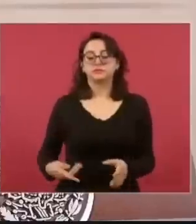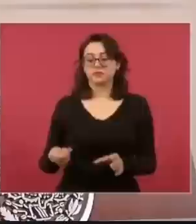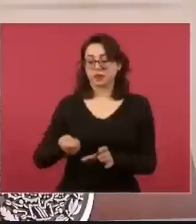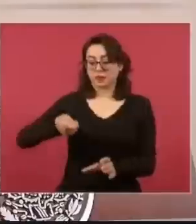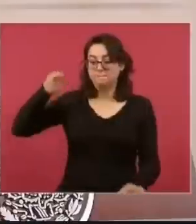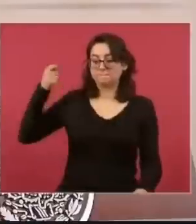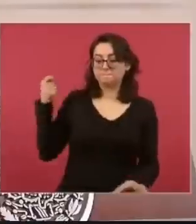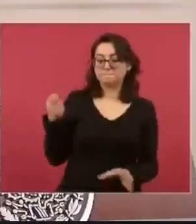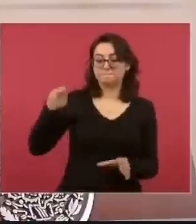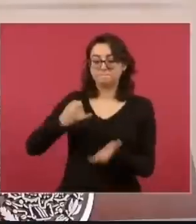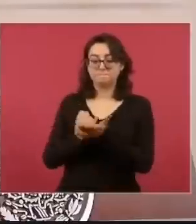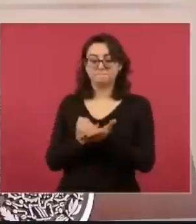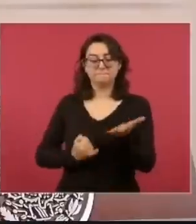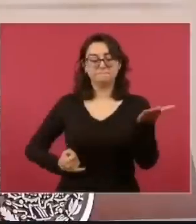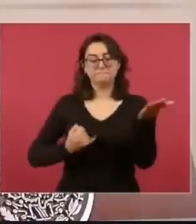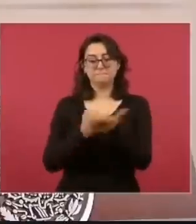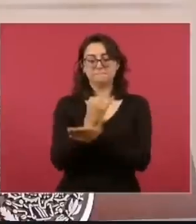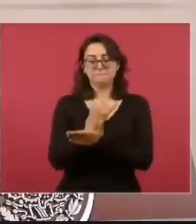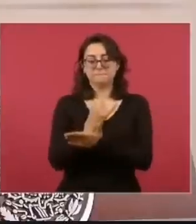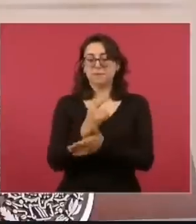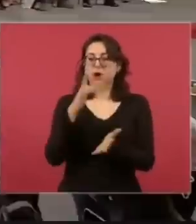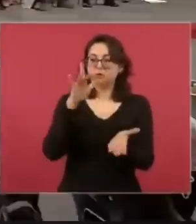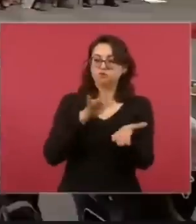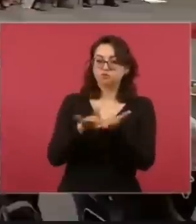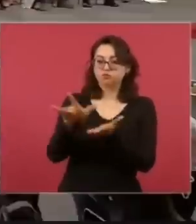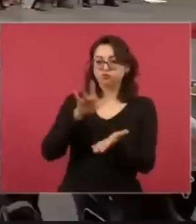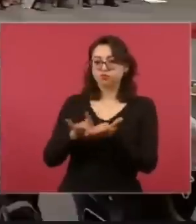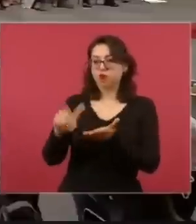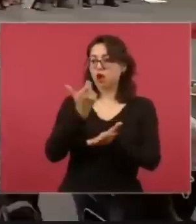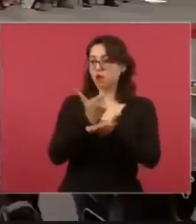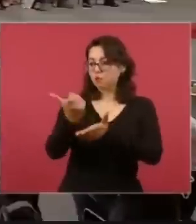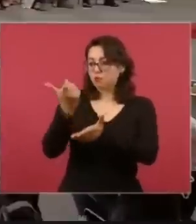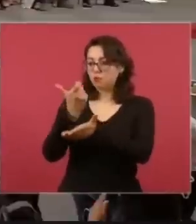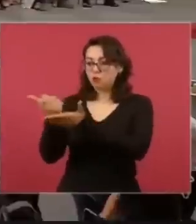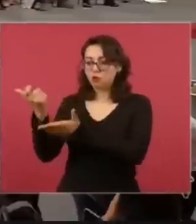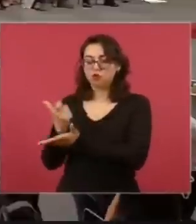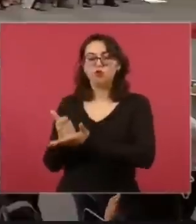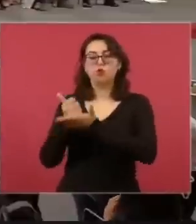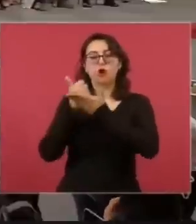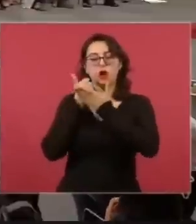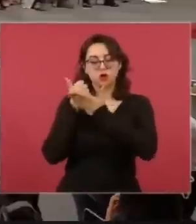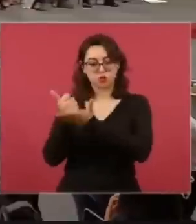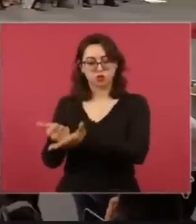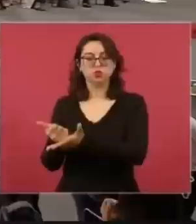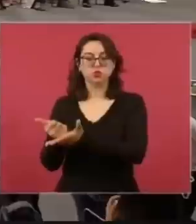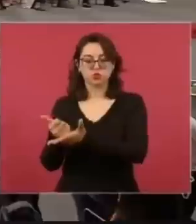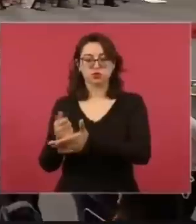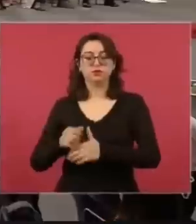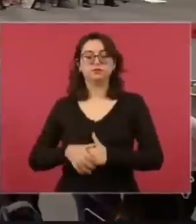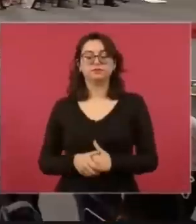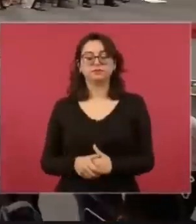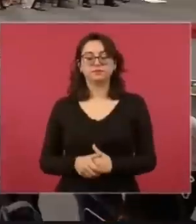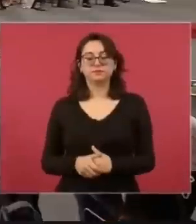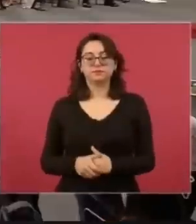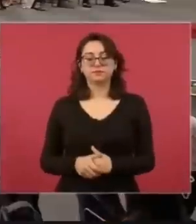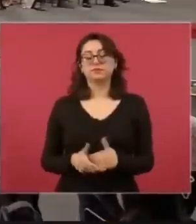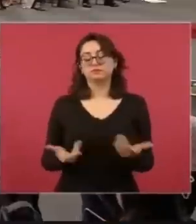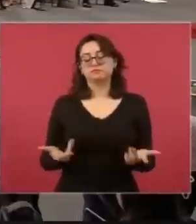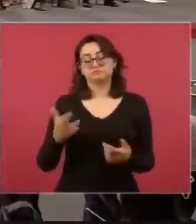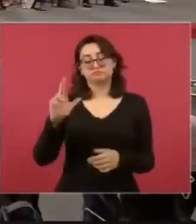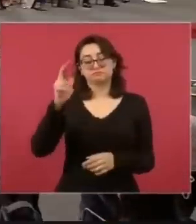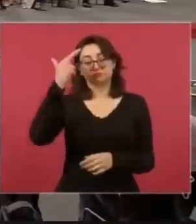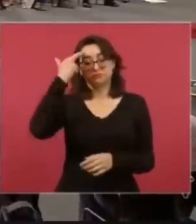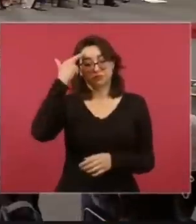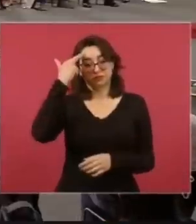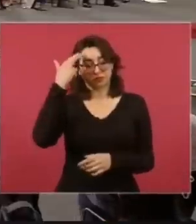de diversas disposiciones para las ayudas extraordinarias con motivo de el incendio ocurrido en la guardería ABC el cinco de junio